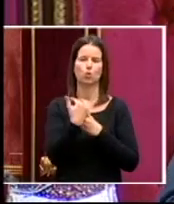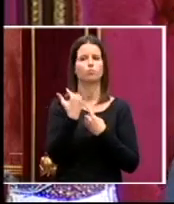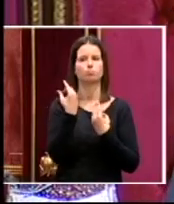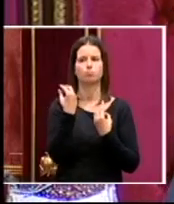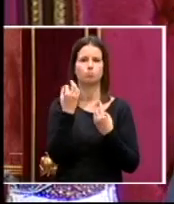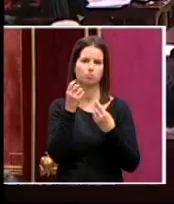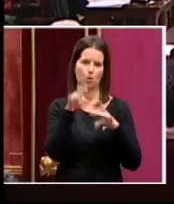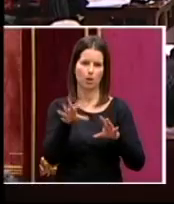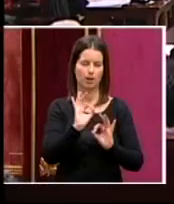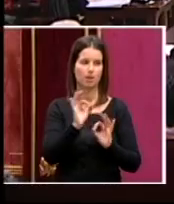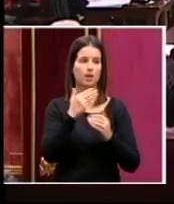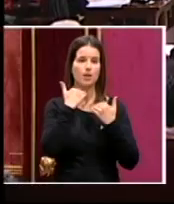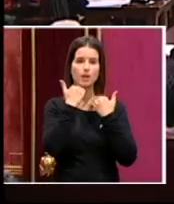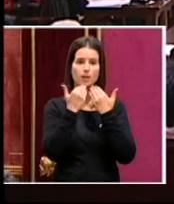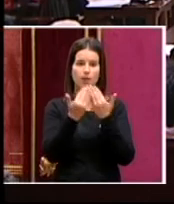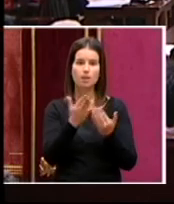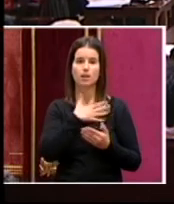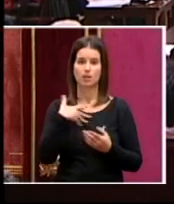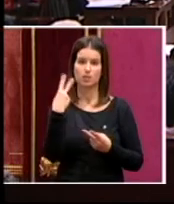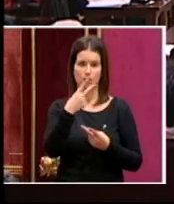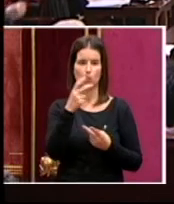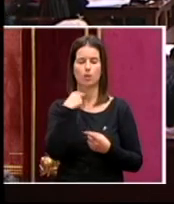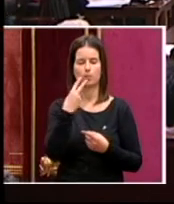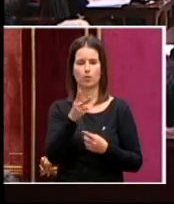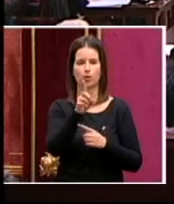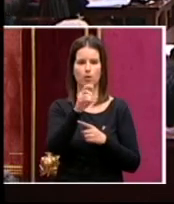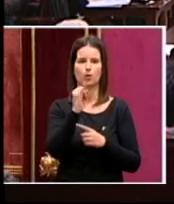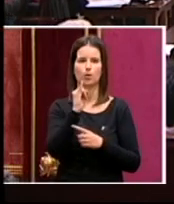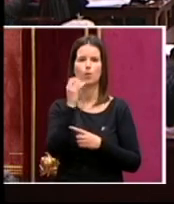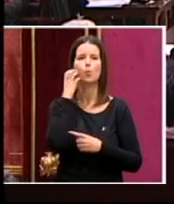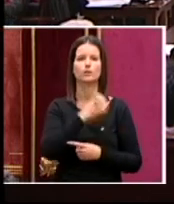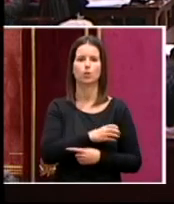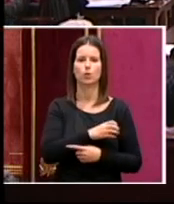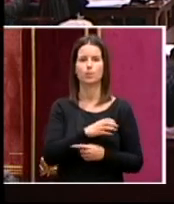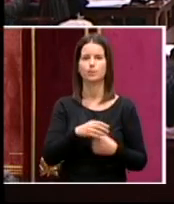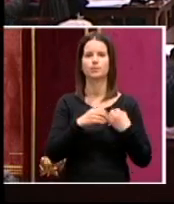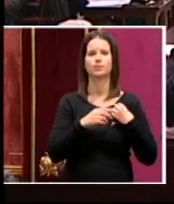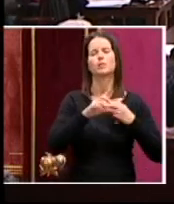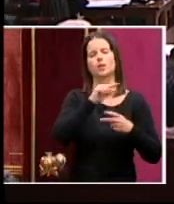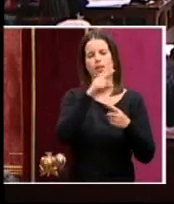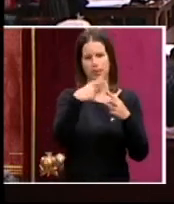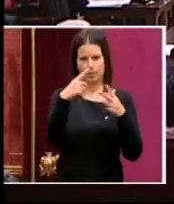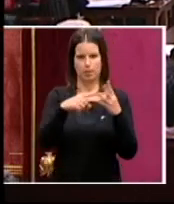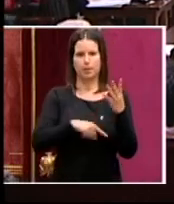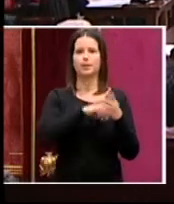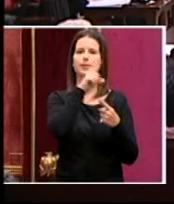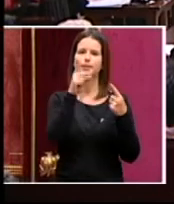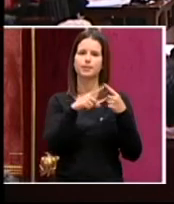Gracias, señor Oliver. No sé si desean segundo turno. Sí, señor Puentedura, tiene la palabra. Vamos a ver, varias cosas. La primera de